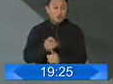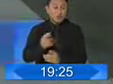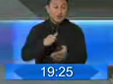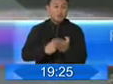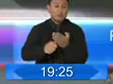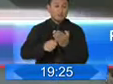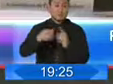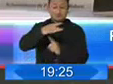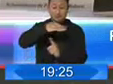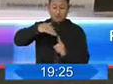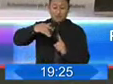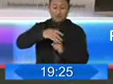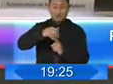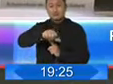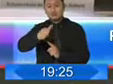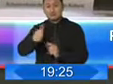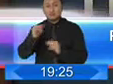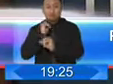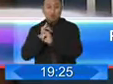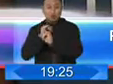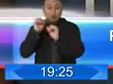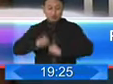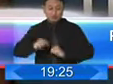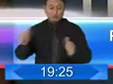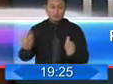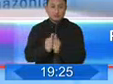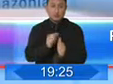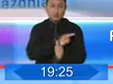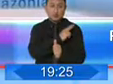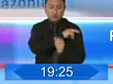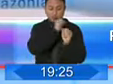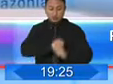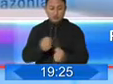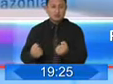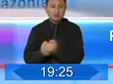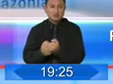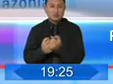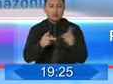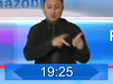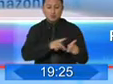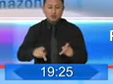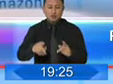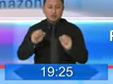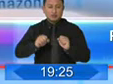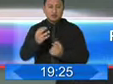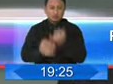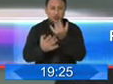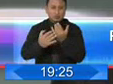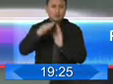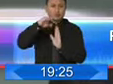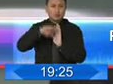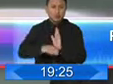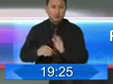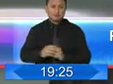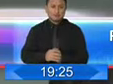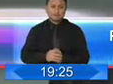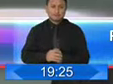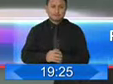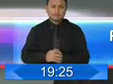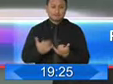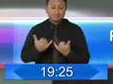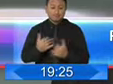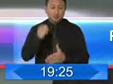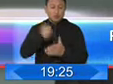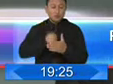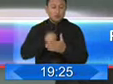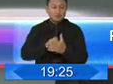Ambiente, conjuntamente con otras instituciones y la Academia, buscan impulsar un plan de reducción de incendios forestales. Luchar contra los